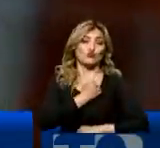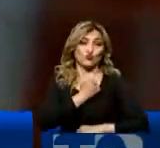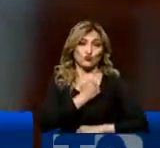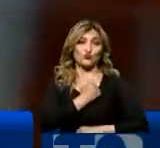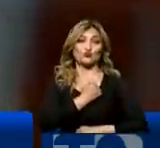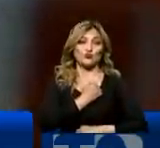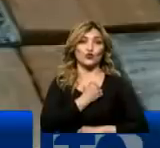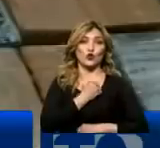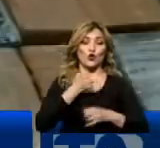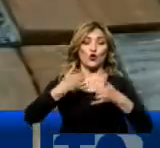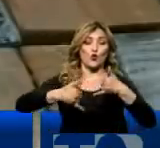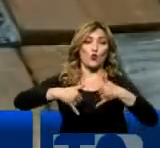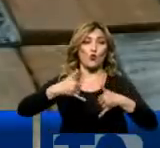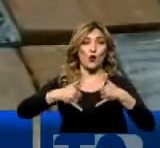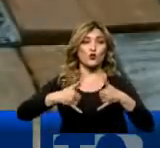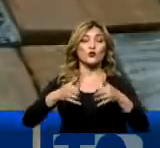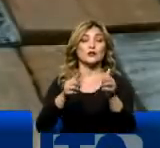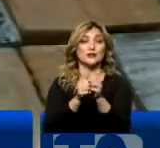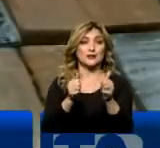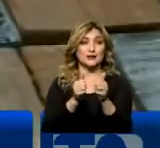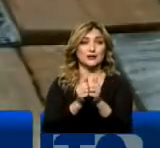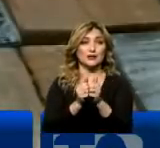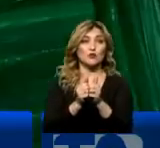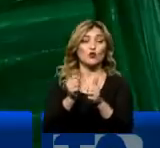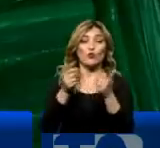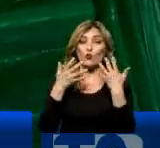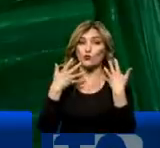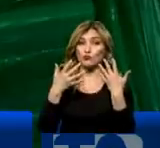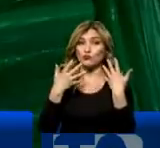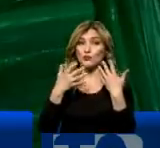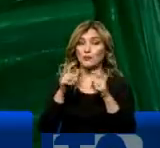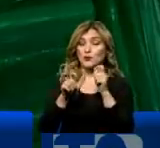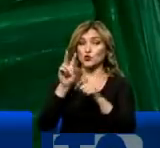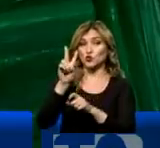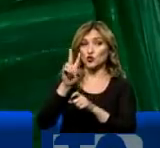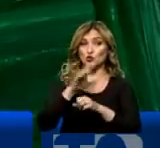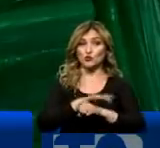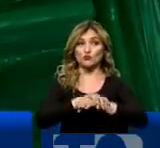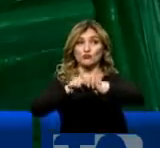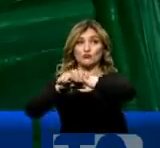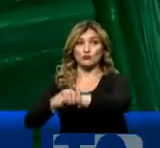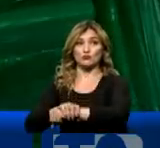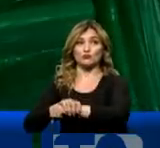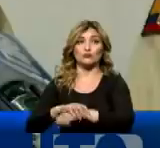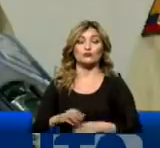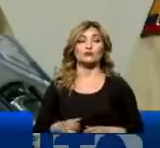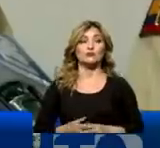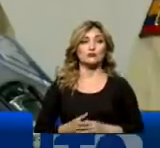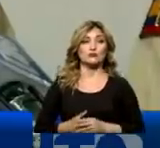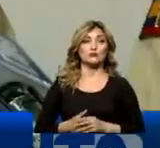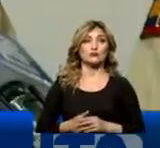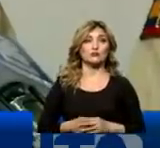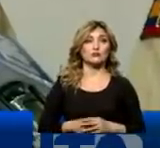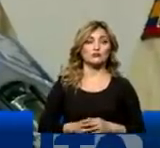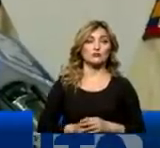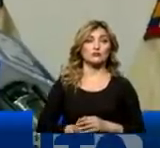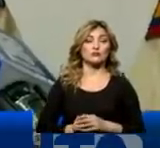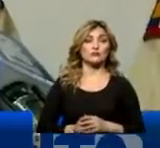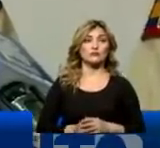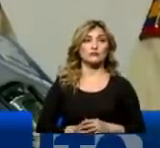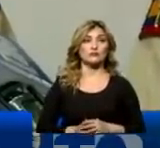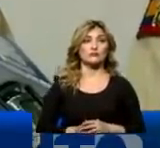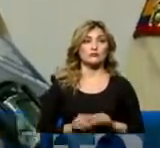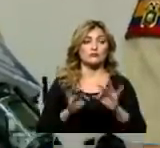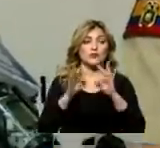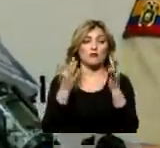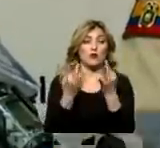pertenecería a un jugador de uno de los equipos del astillero. 2 personas fueron detenidas en ella. Entendemos que tienen un grado de familiar